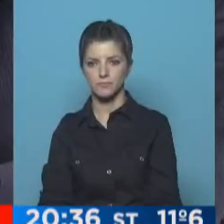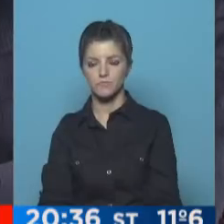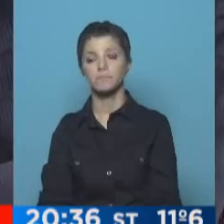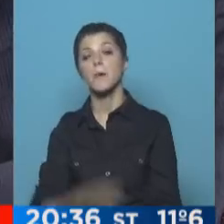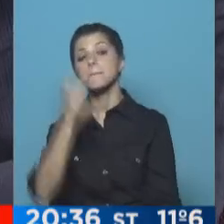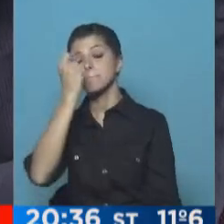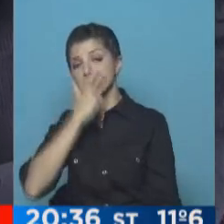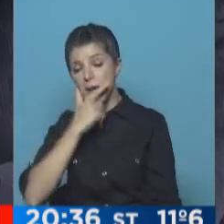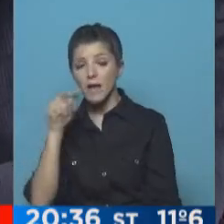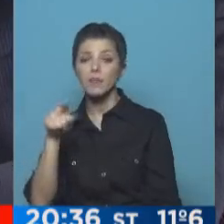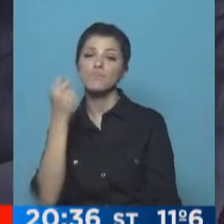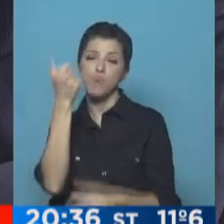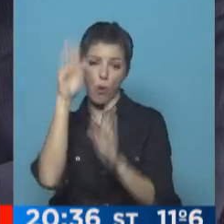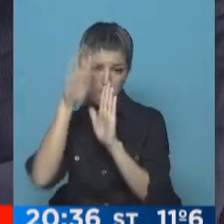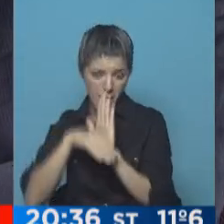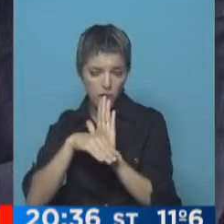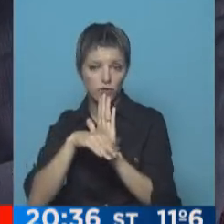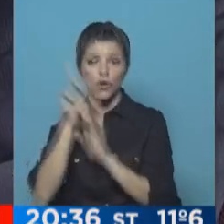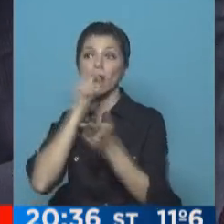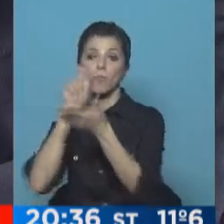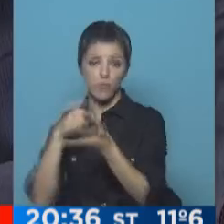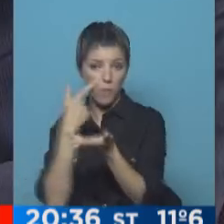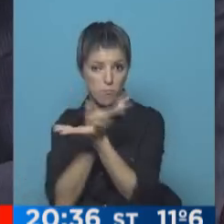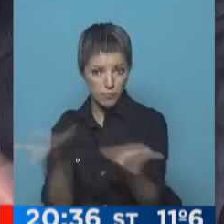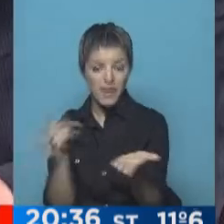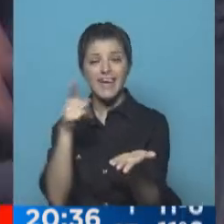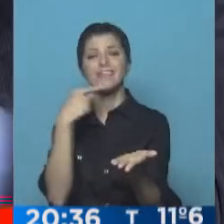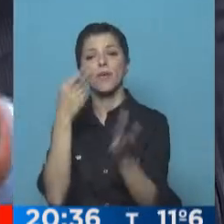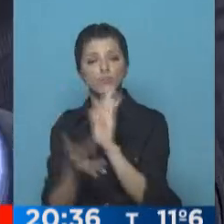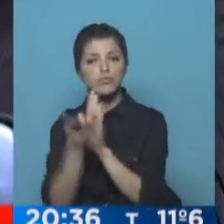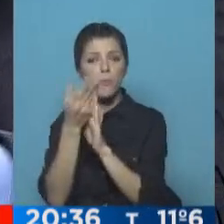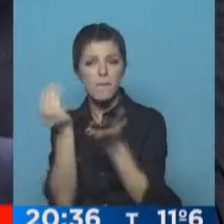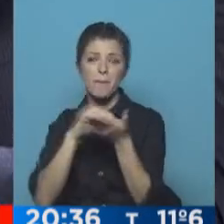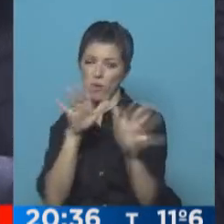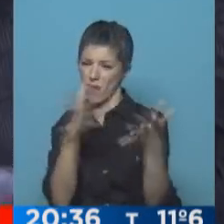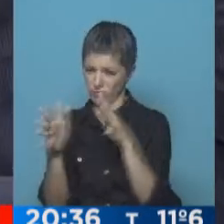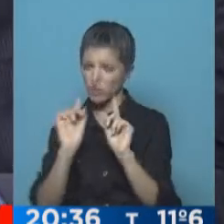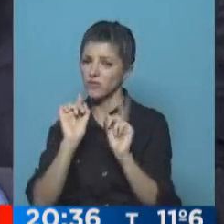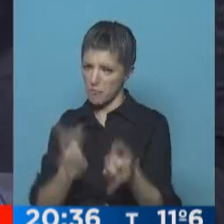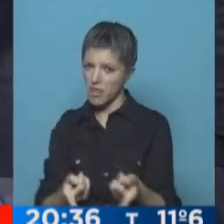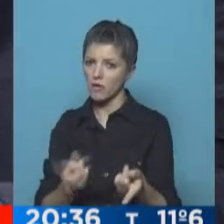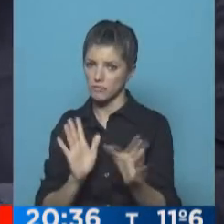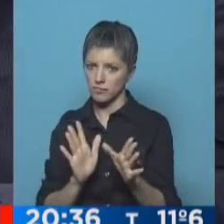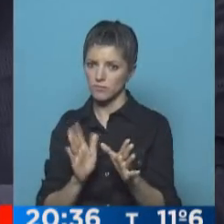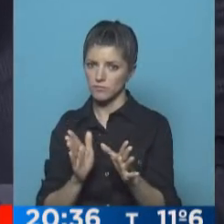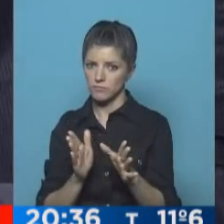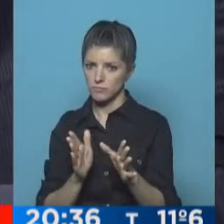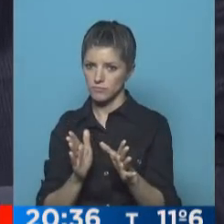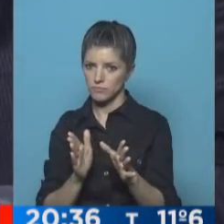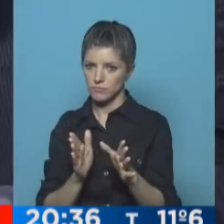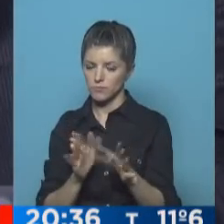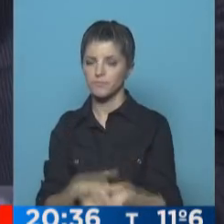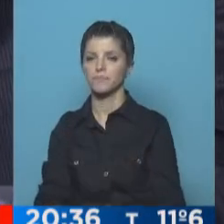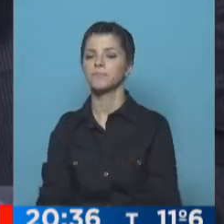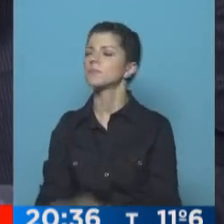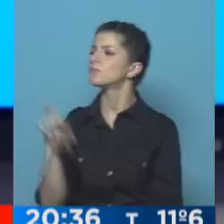Macri sacó un poco menos de lo que le dieron algunas encuestas, que lo podían situar un poco más arriba, pero más o menos también estuvo en esa marca.